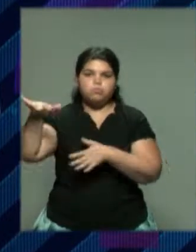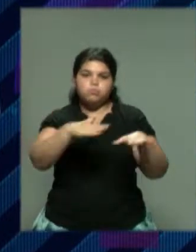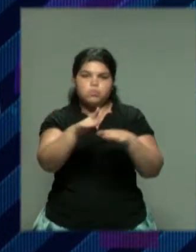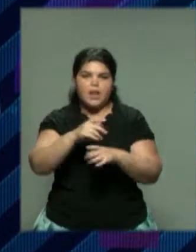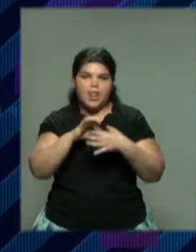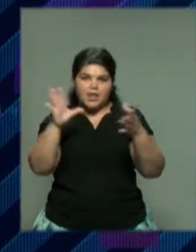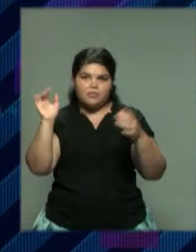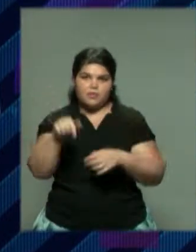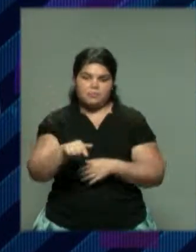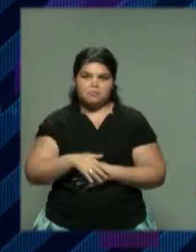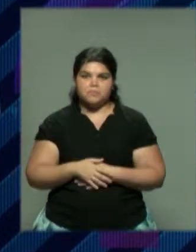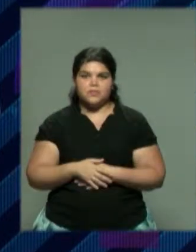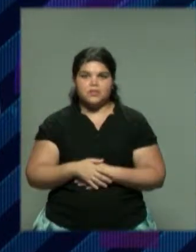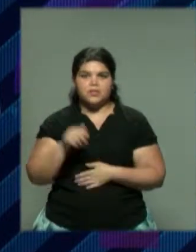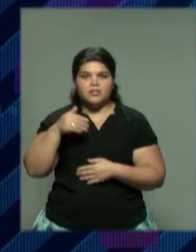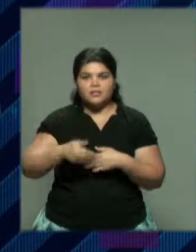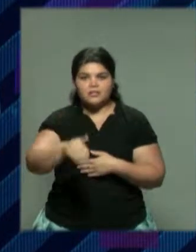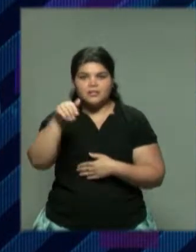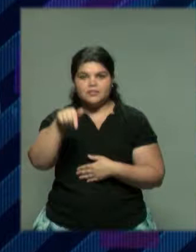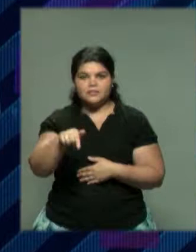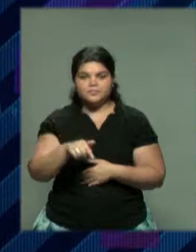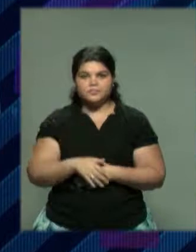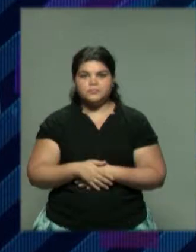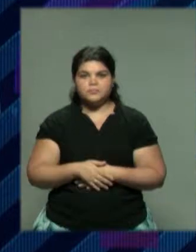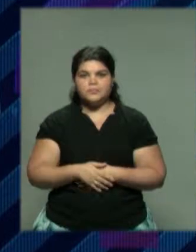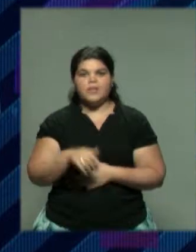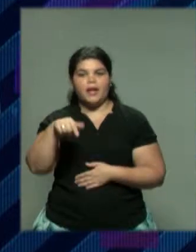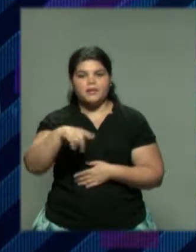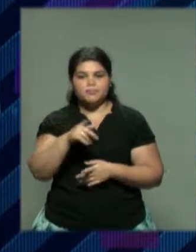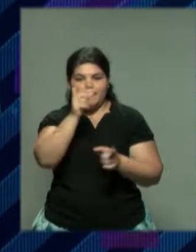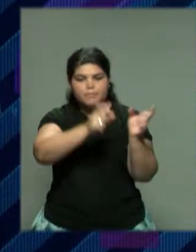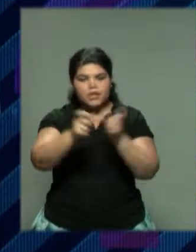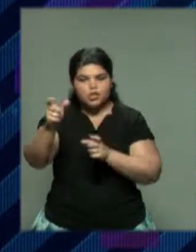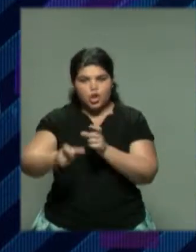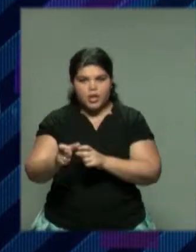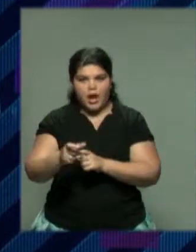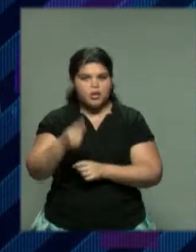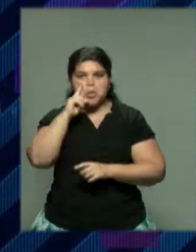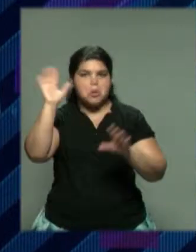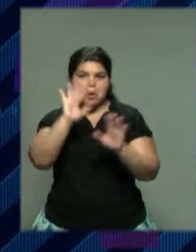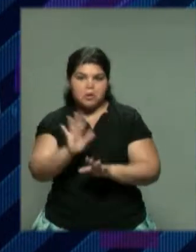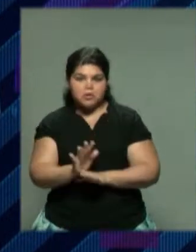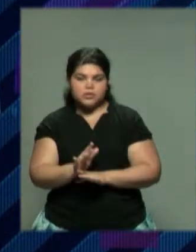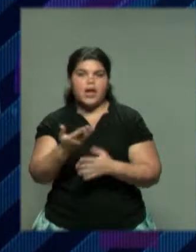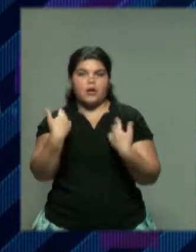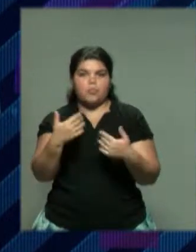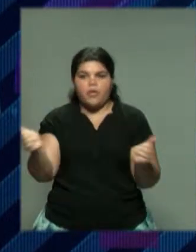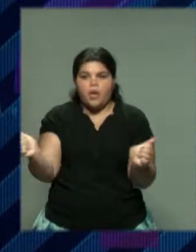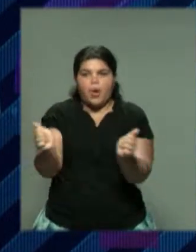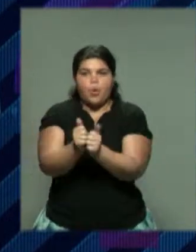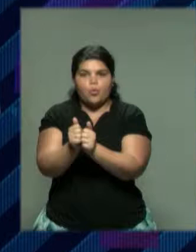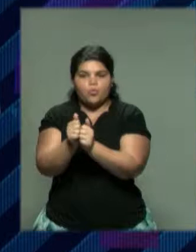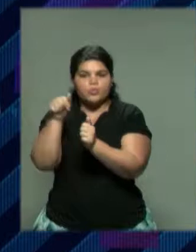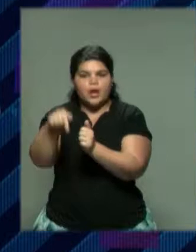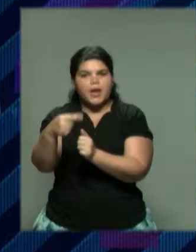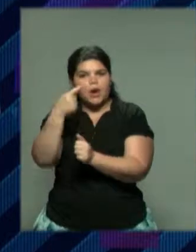un servicio de vuelo biplazas y que son precisamente para aquellos que cualquier persona inexperta contrata para vivir la adrenalina de lo